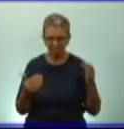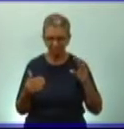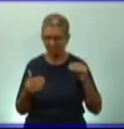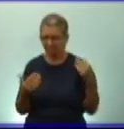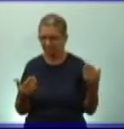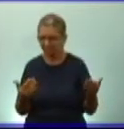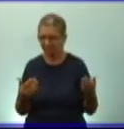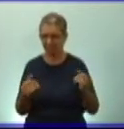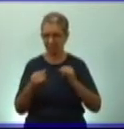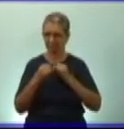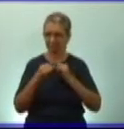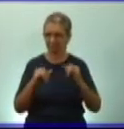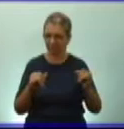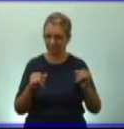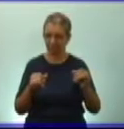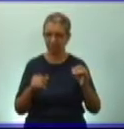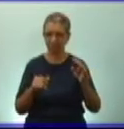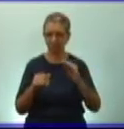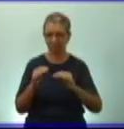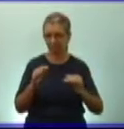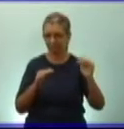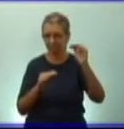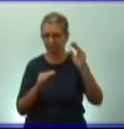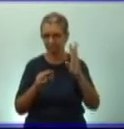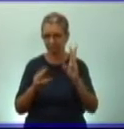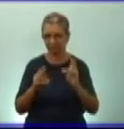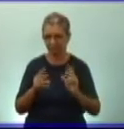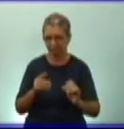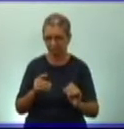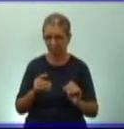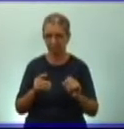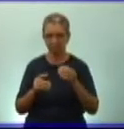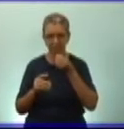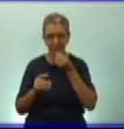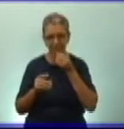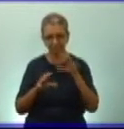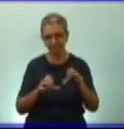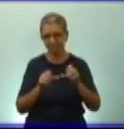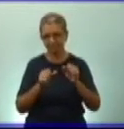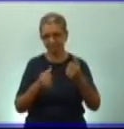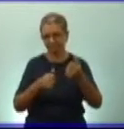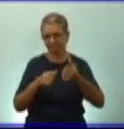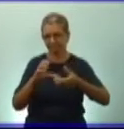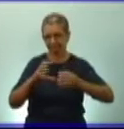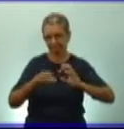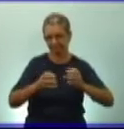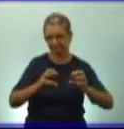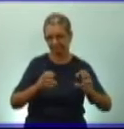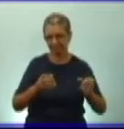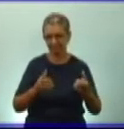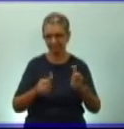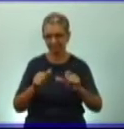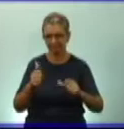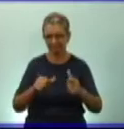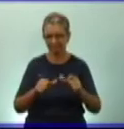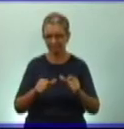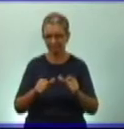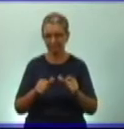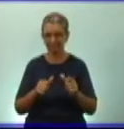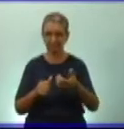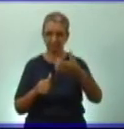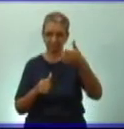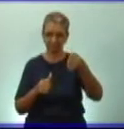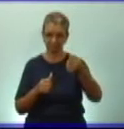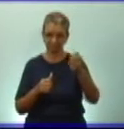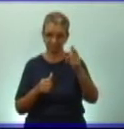la información cualitativa y cuantitativa que se puede obtener de las fórmulas químicas de los incisos A y B.